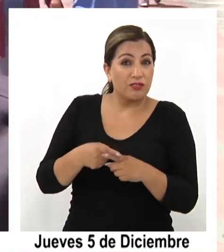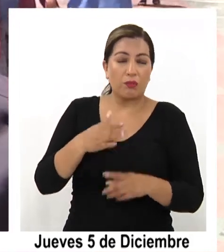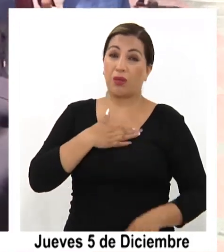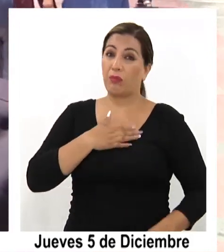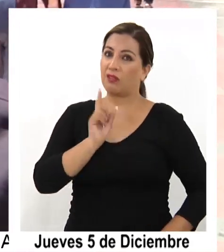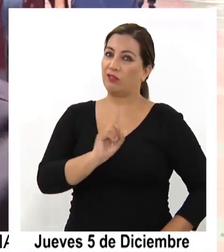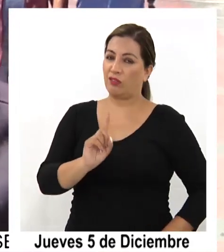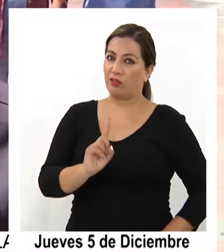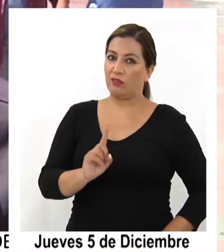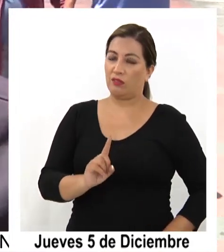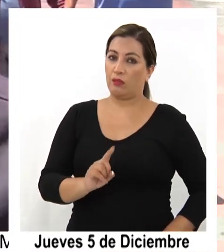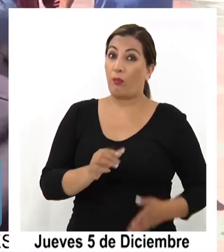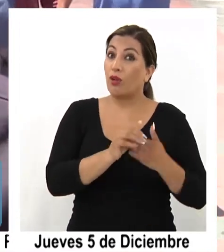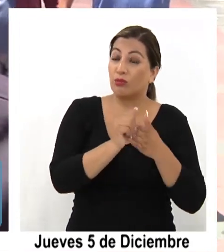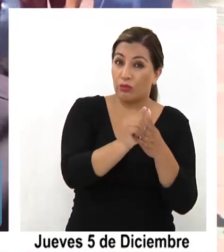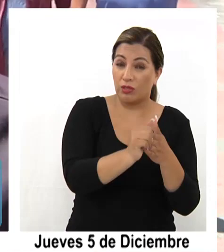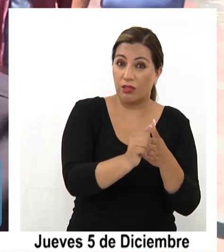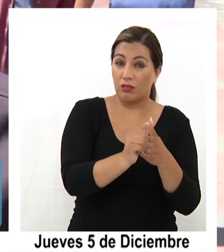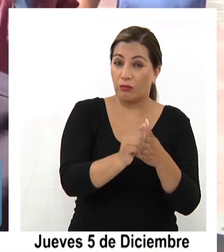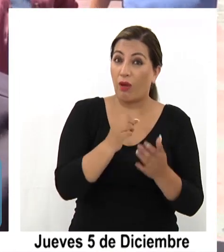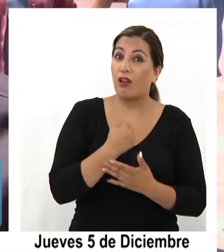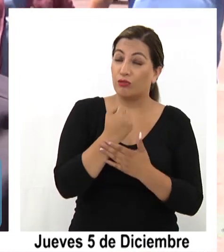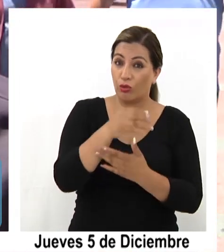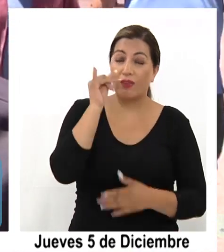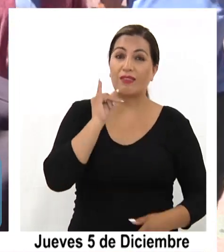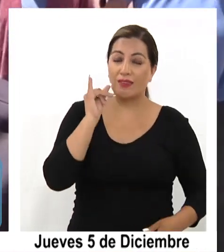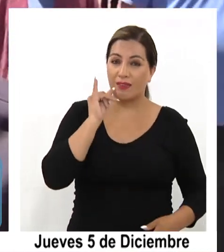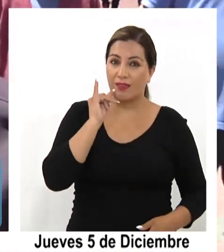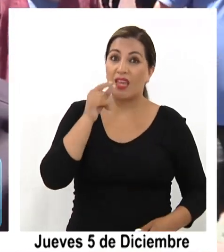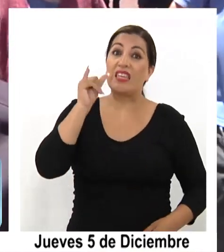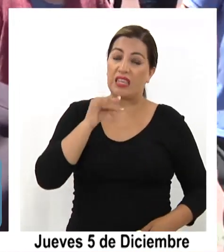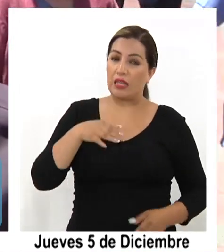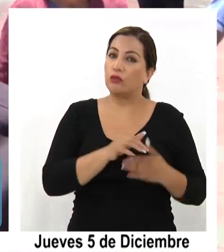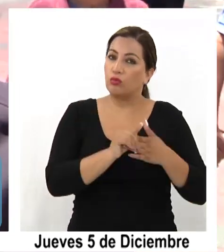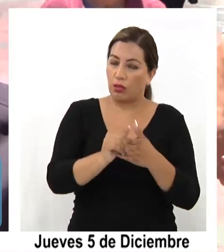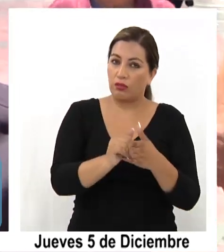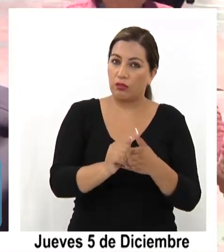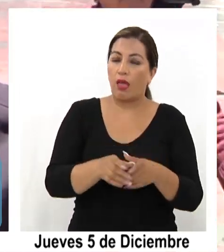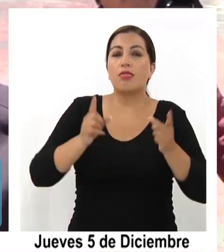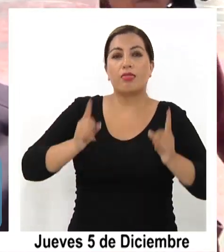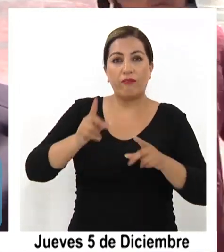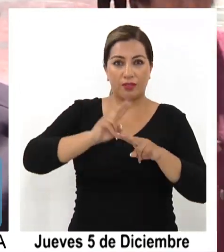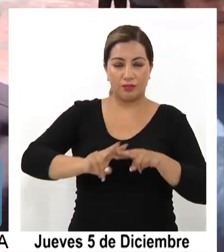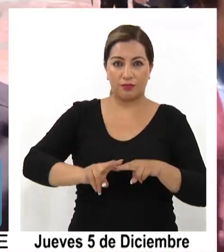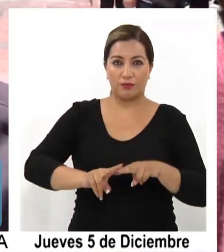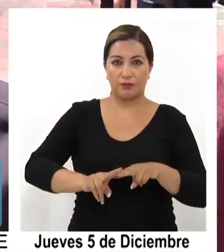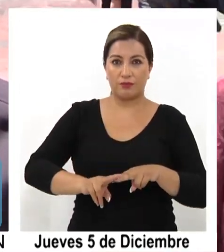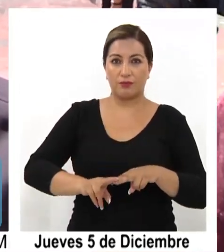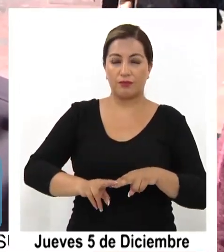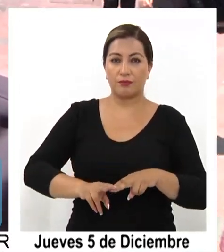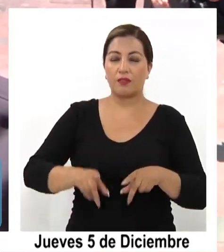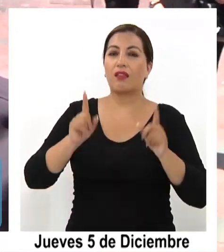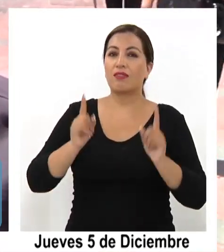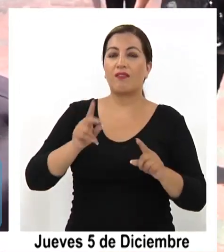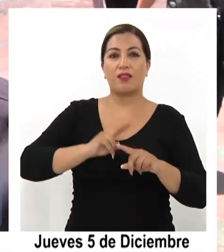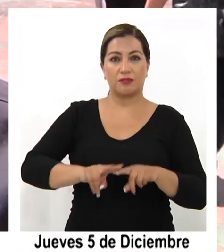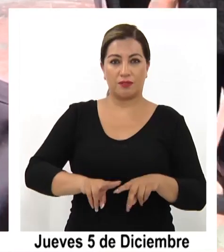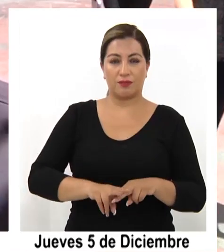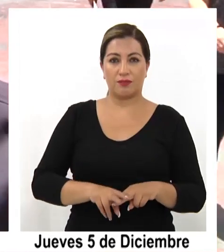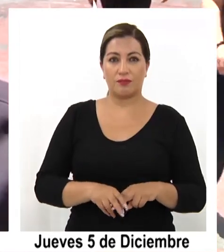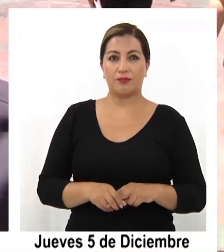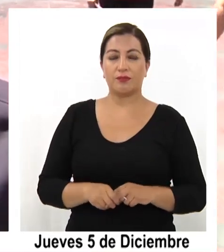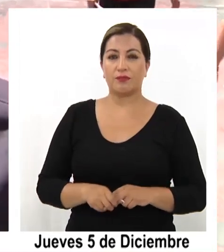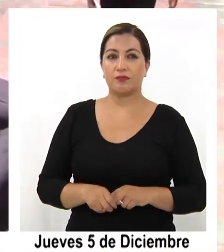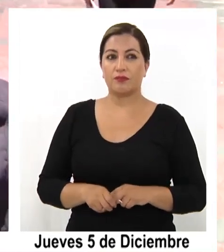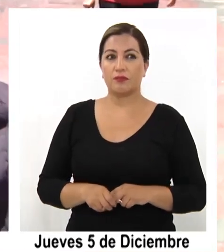para mí no, pero por el turismo y por la ayuda a la ciudad, porque Iquique es turístico, debería, debería hacerse la fiesta